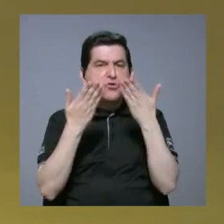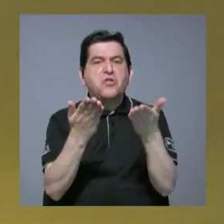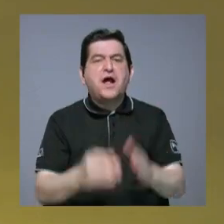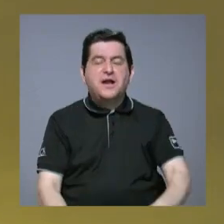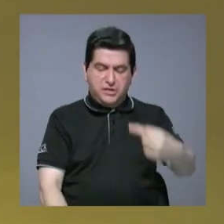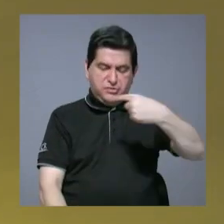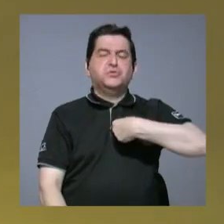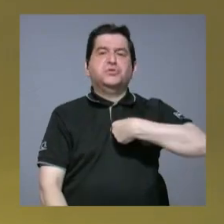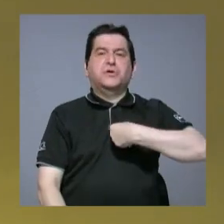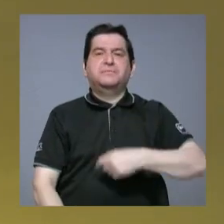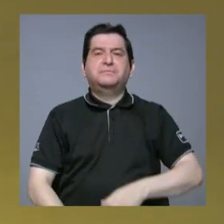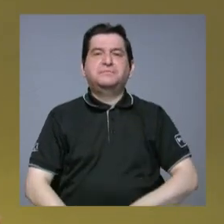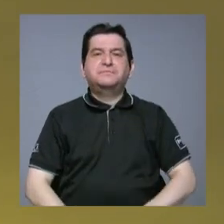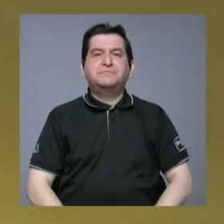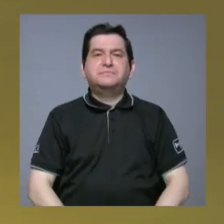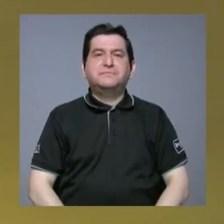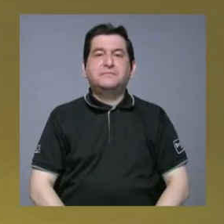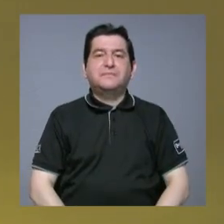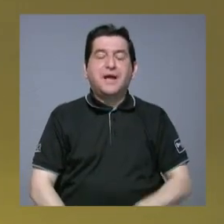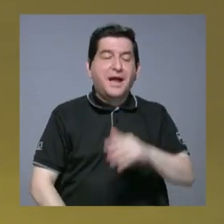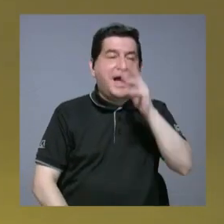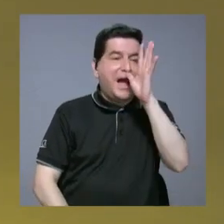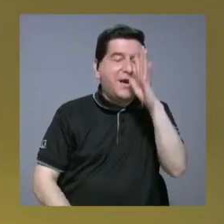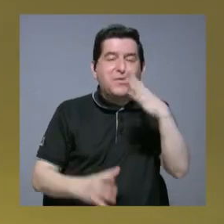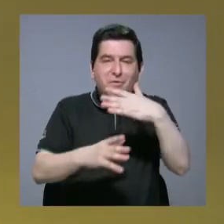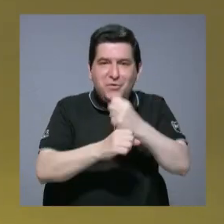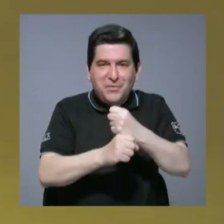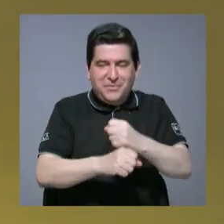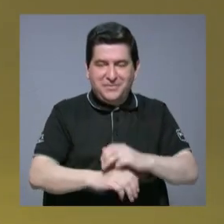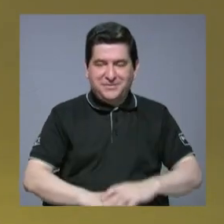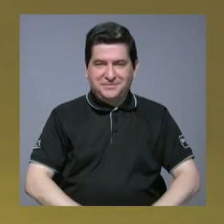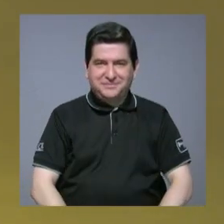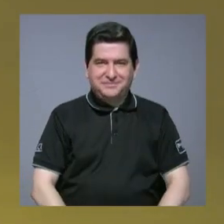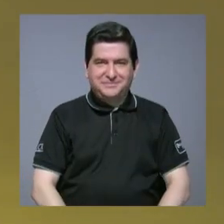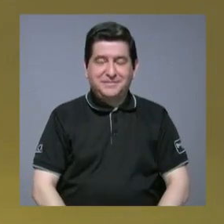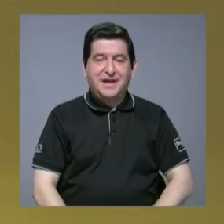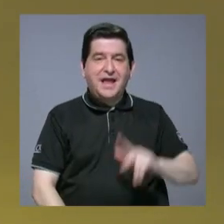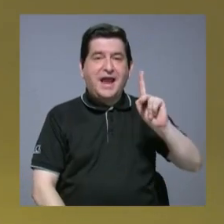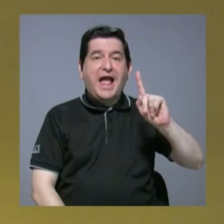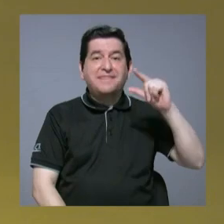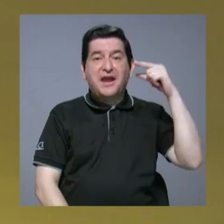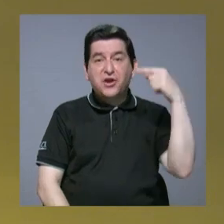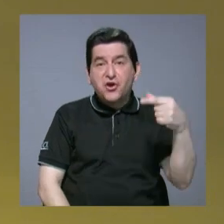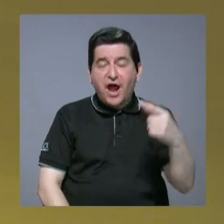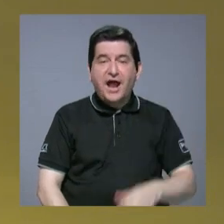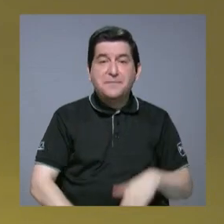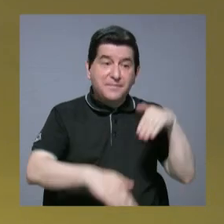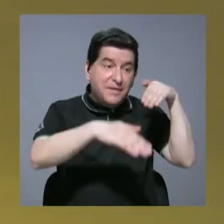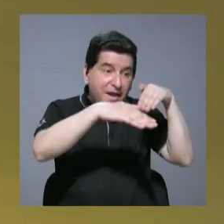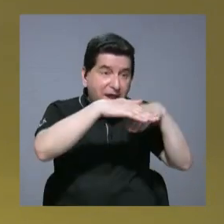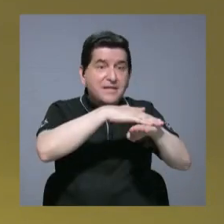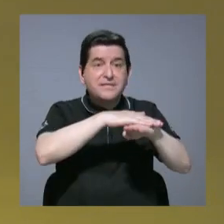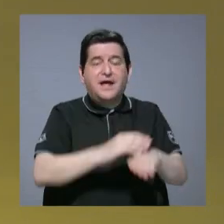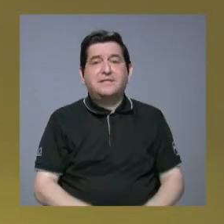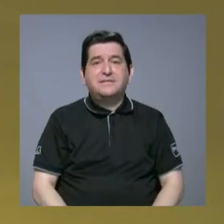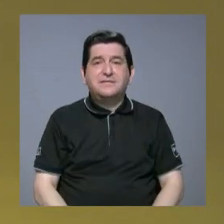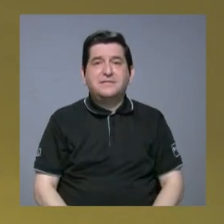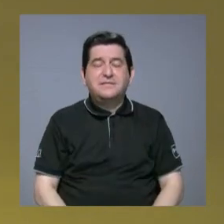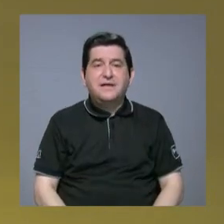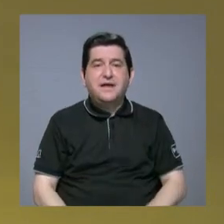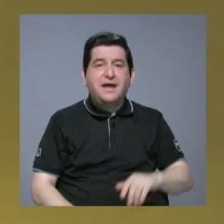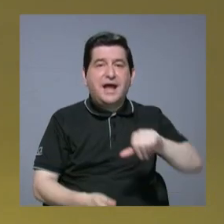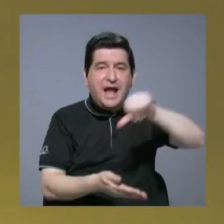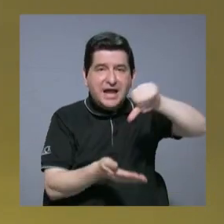notas es ella. Sí. Y entonces hay una broma que ellos hacen de Katharine Graham entrando al centro de detención